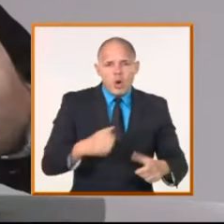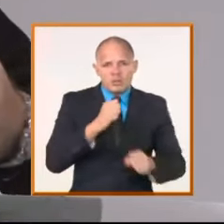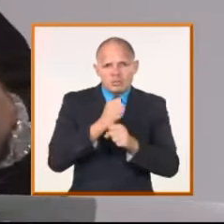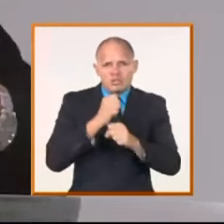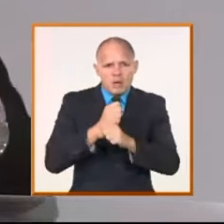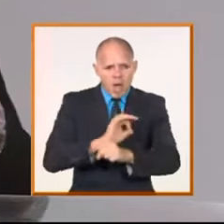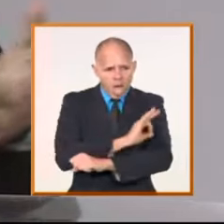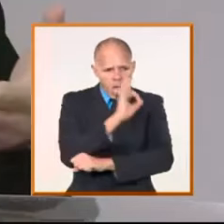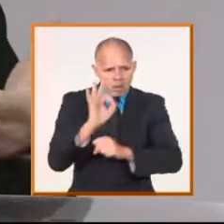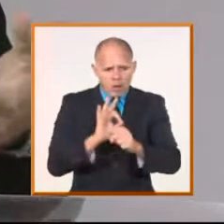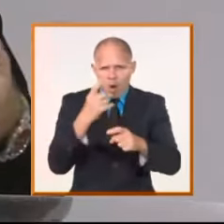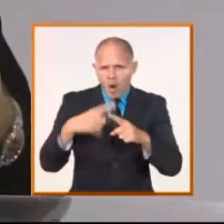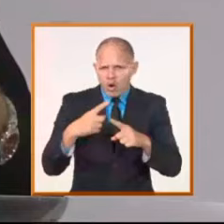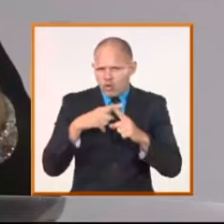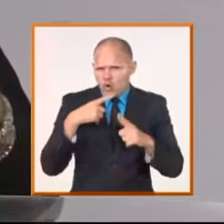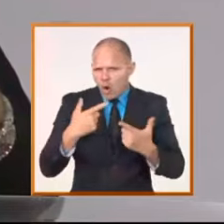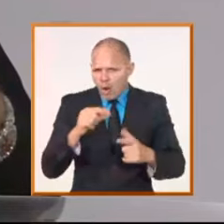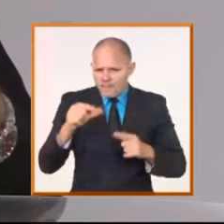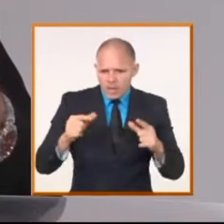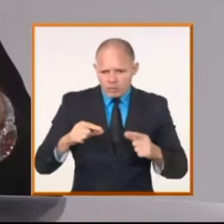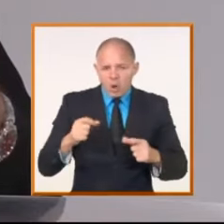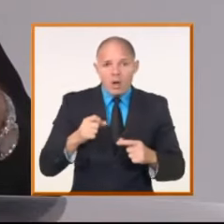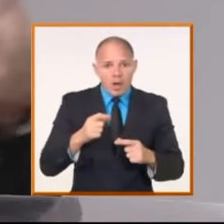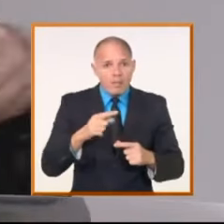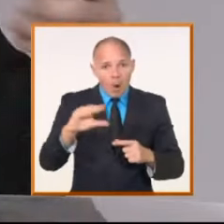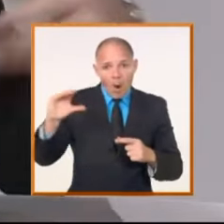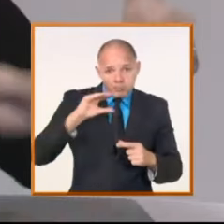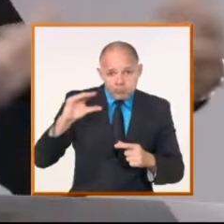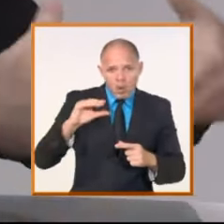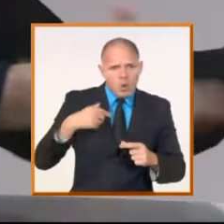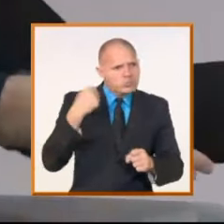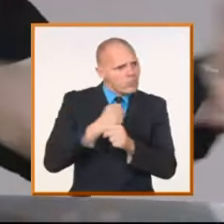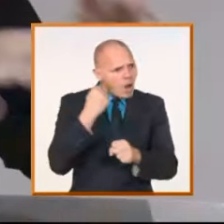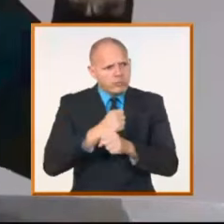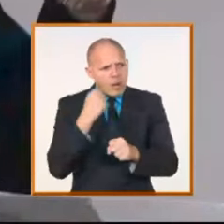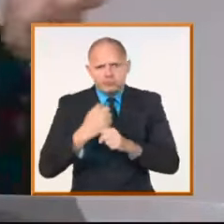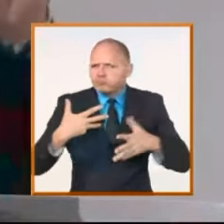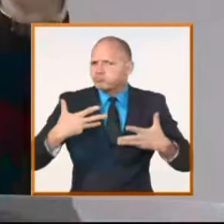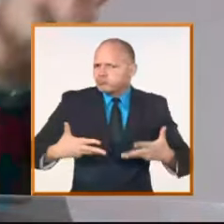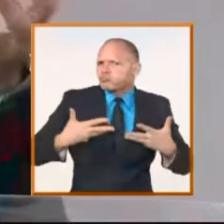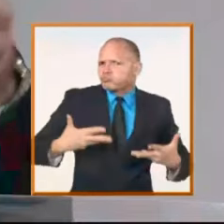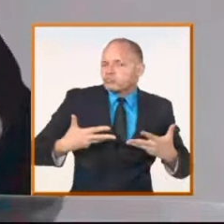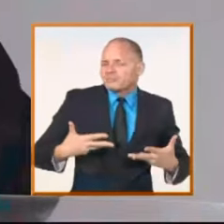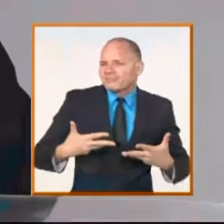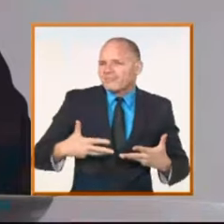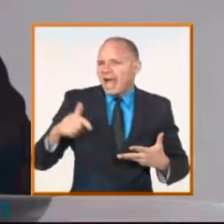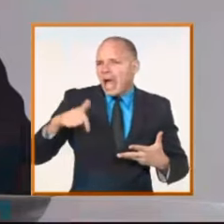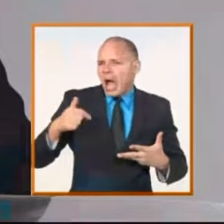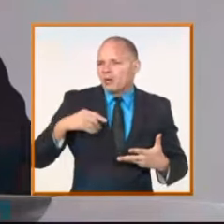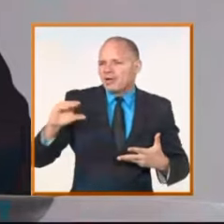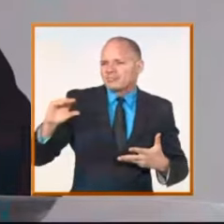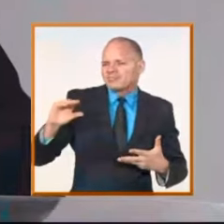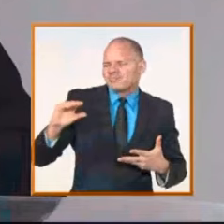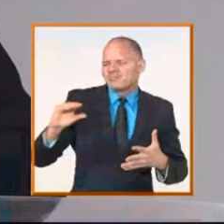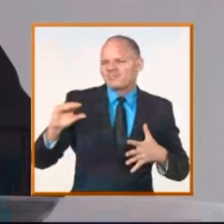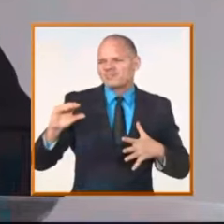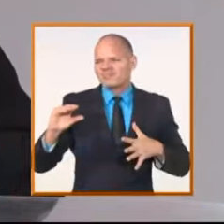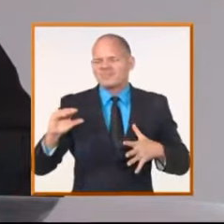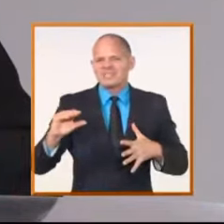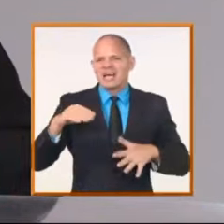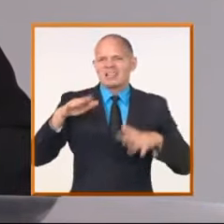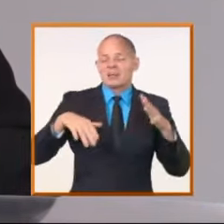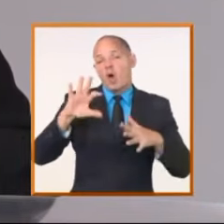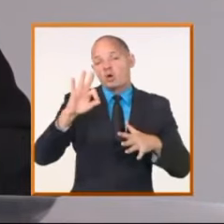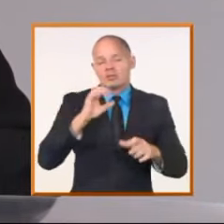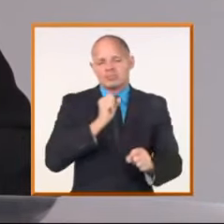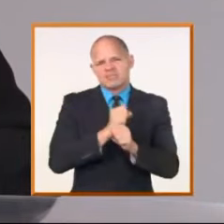me refiero de la persona, el trabajo que pasa la persona para trabajar, claro, para resumirlo, el desplazamiento que tiene